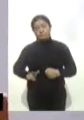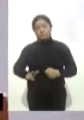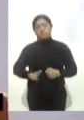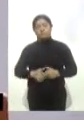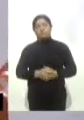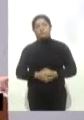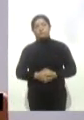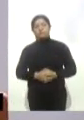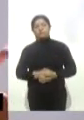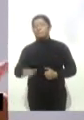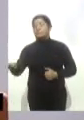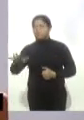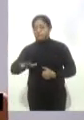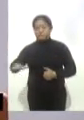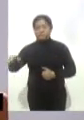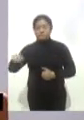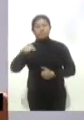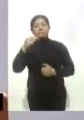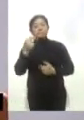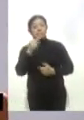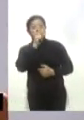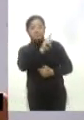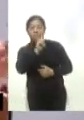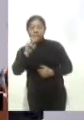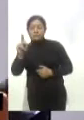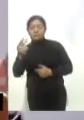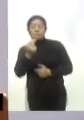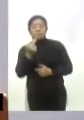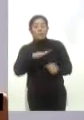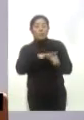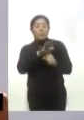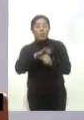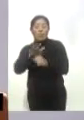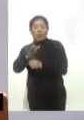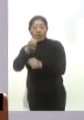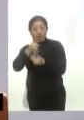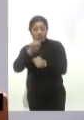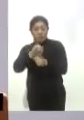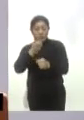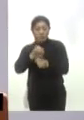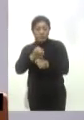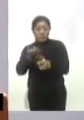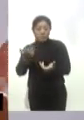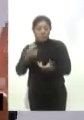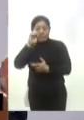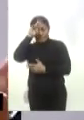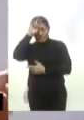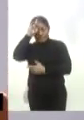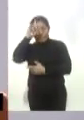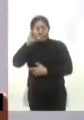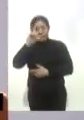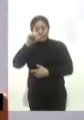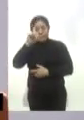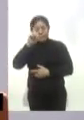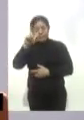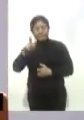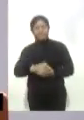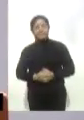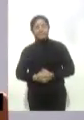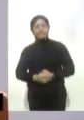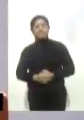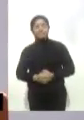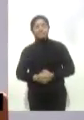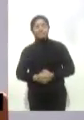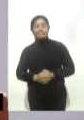las necesidades que ustedes puedan tener en esta temporada de luciérnagas que no se llevó